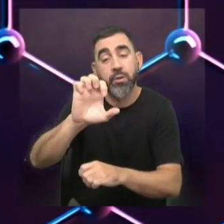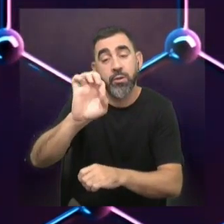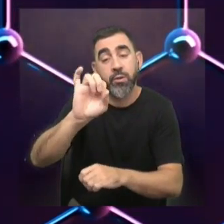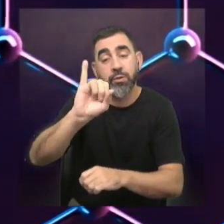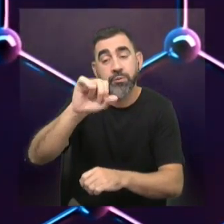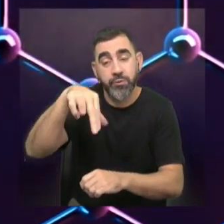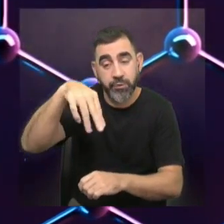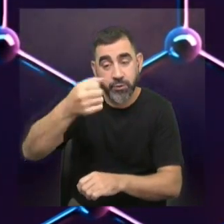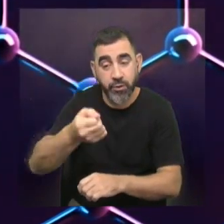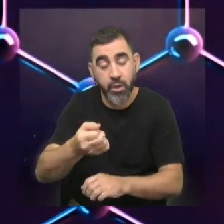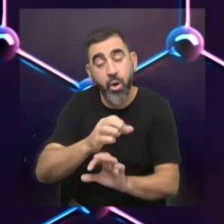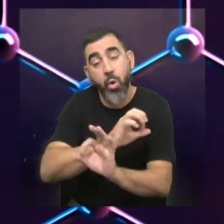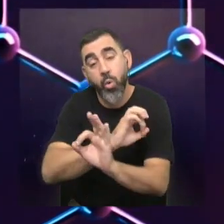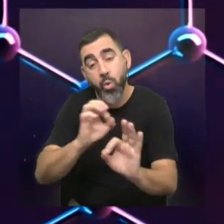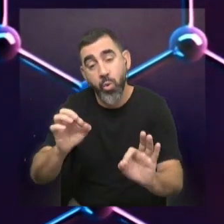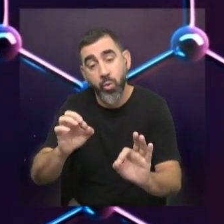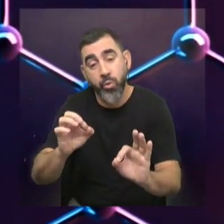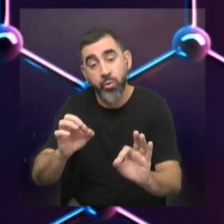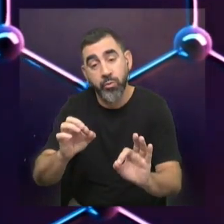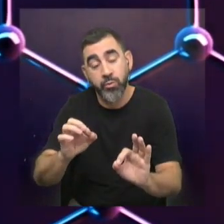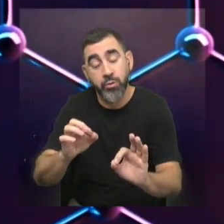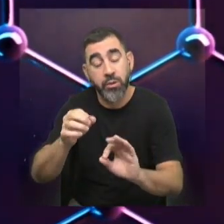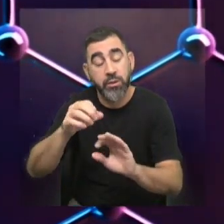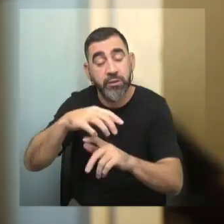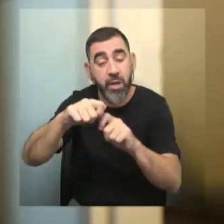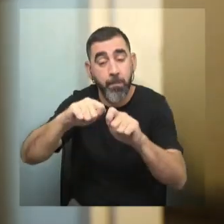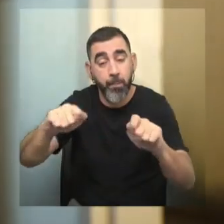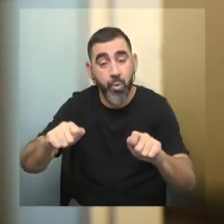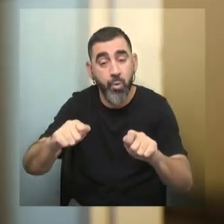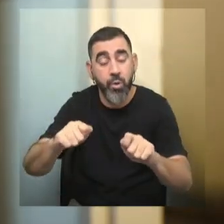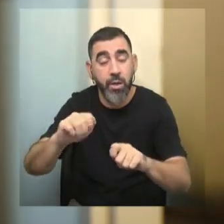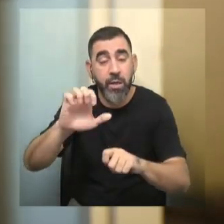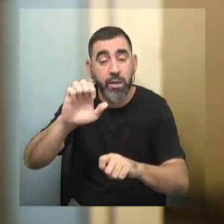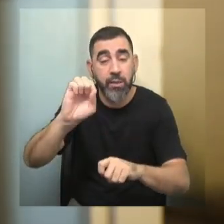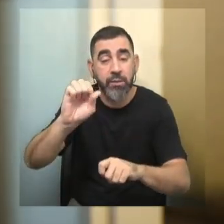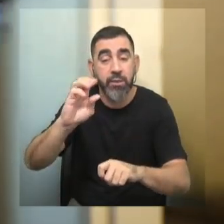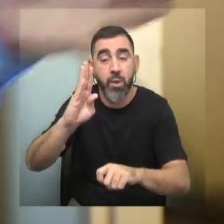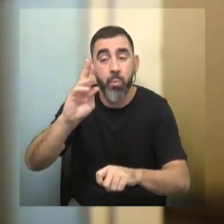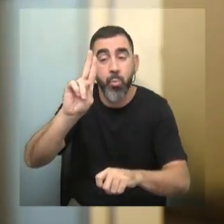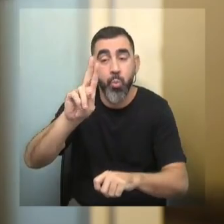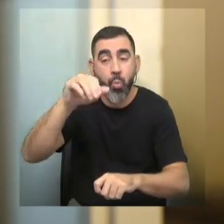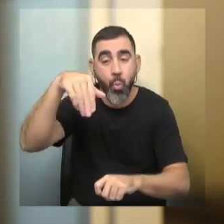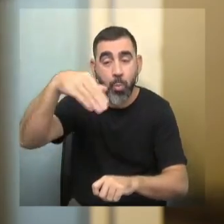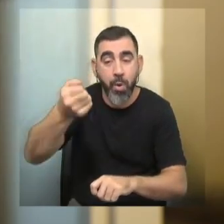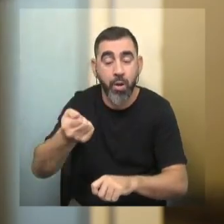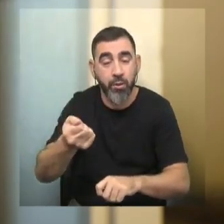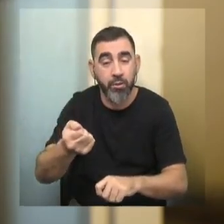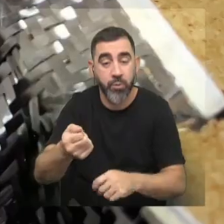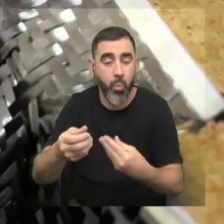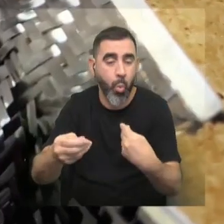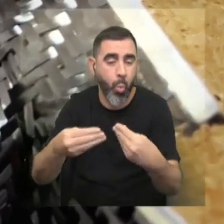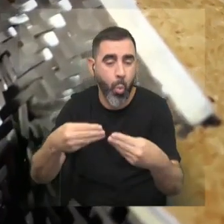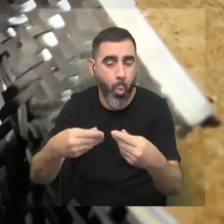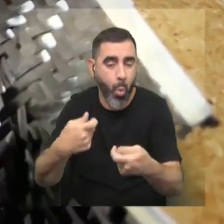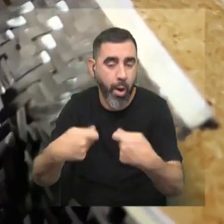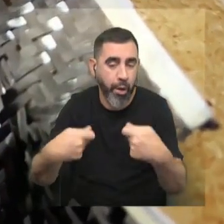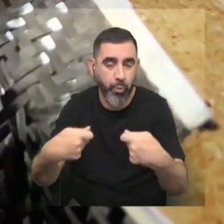por la resina, o en el caso de las zapatillas, por una espuma, pero en principio un caucho, otro plástico.